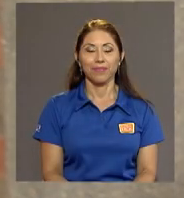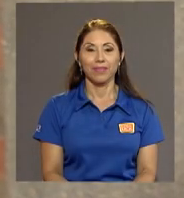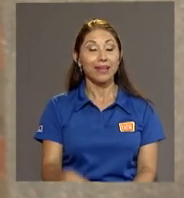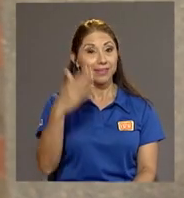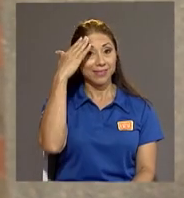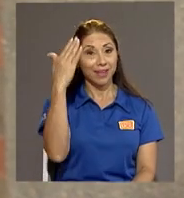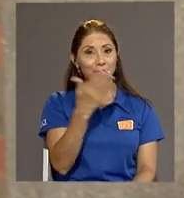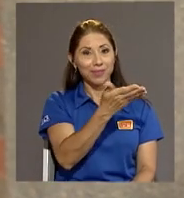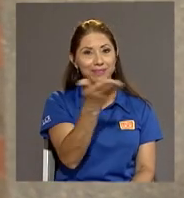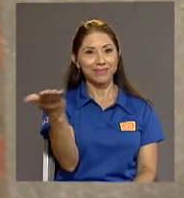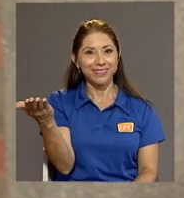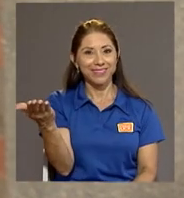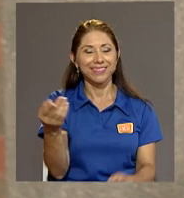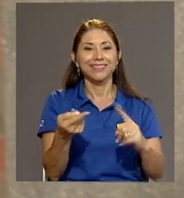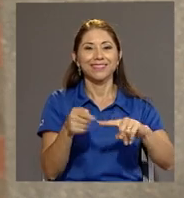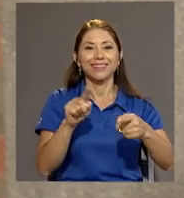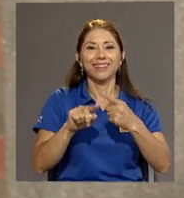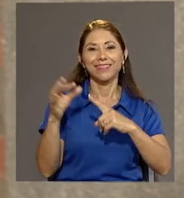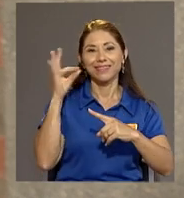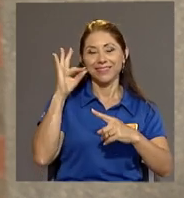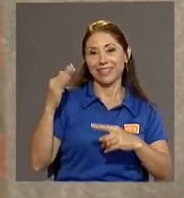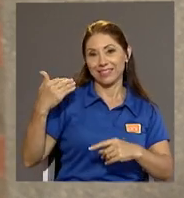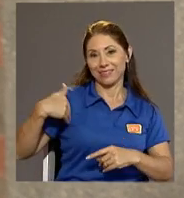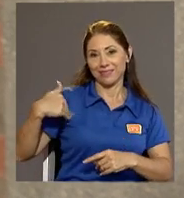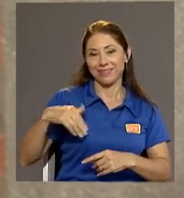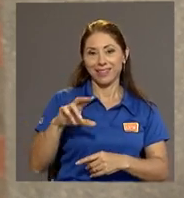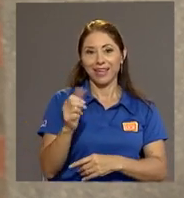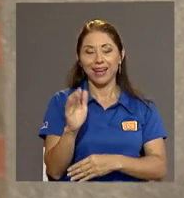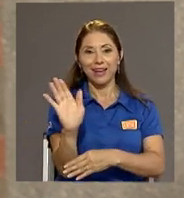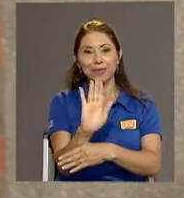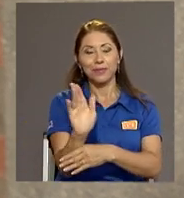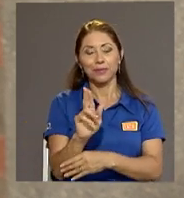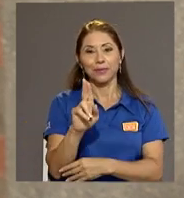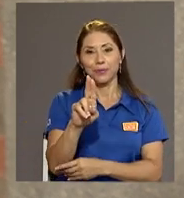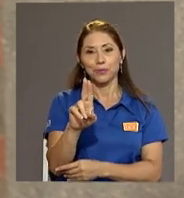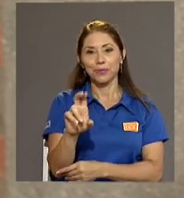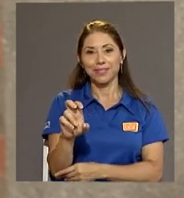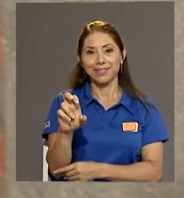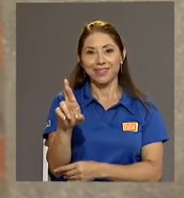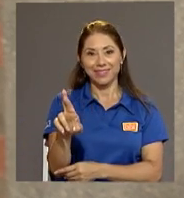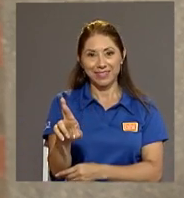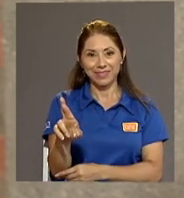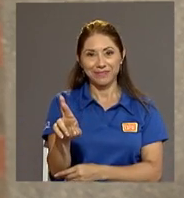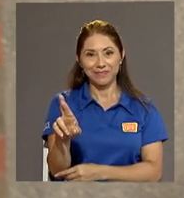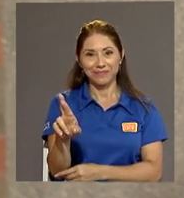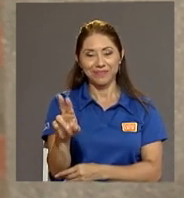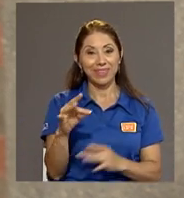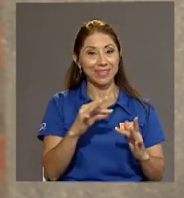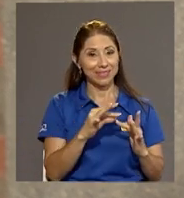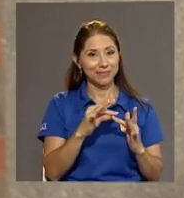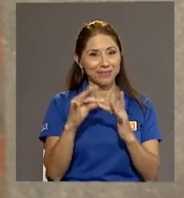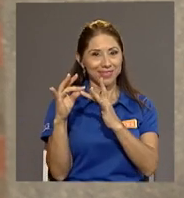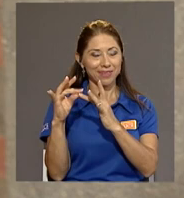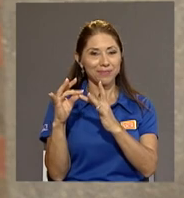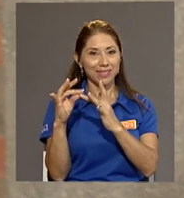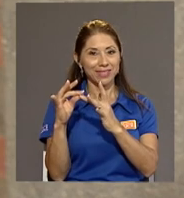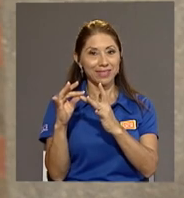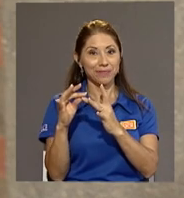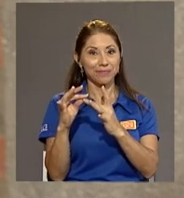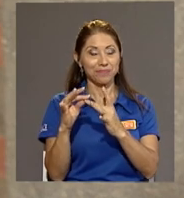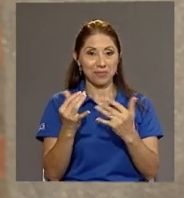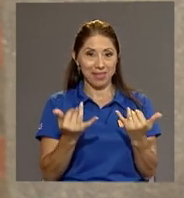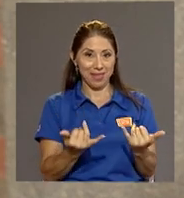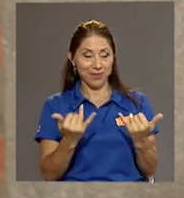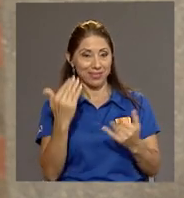Los saludamos, amigas y amigos de Canal UCR, y en especial, en esta